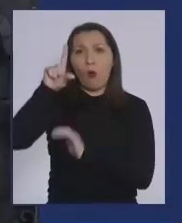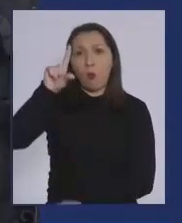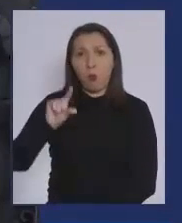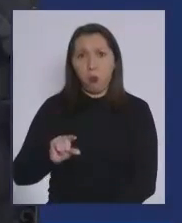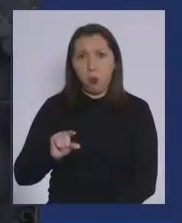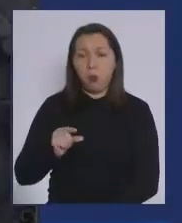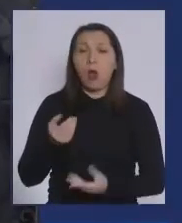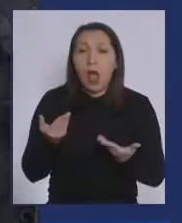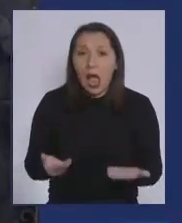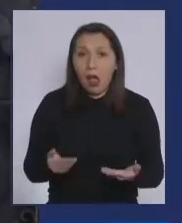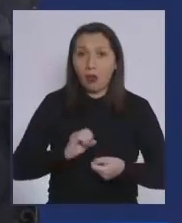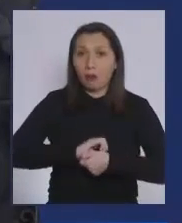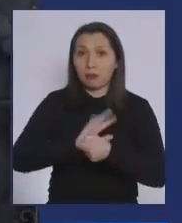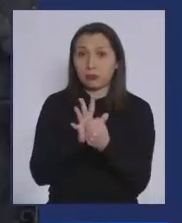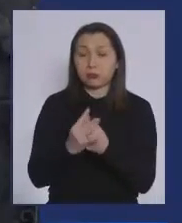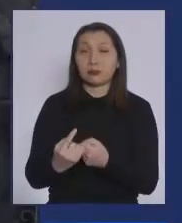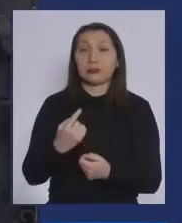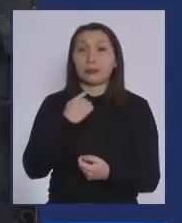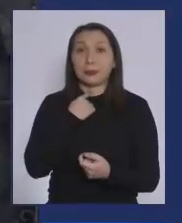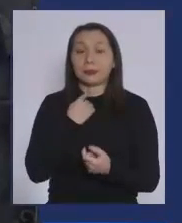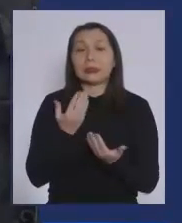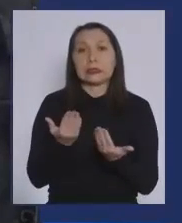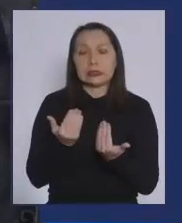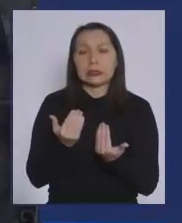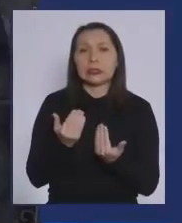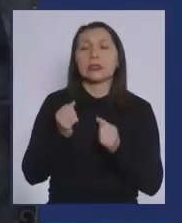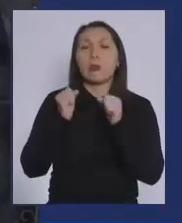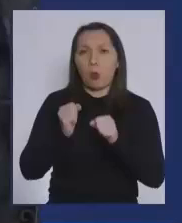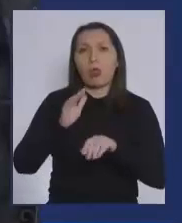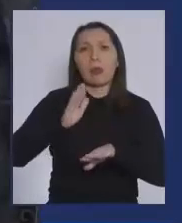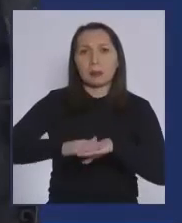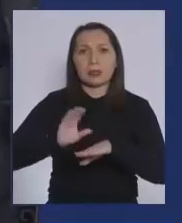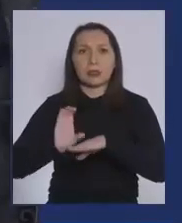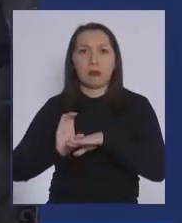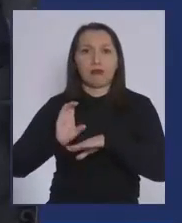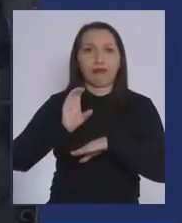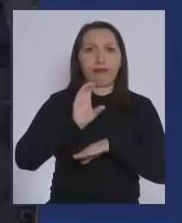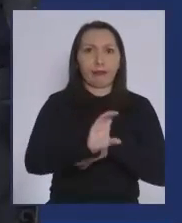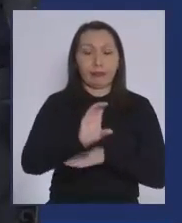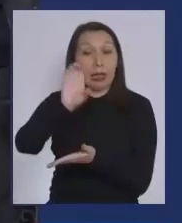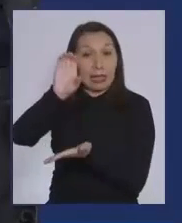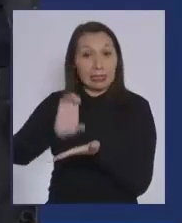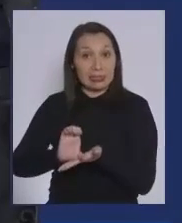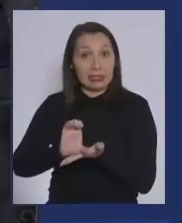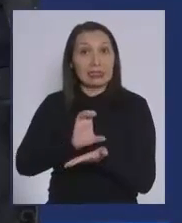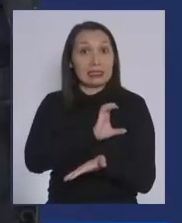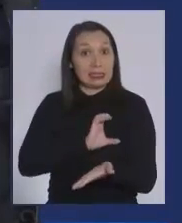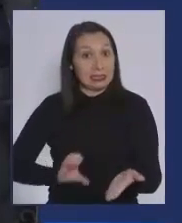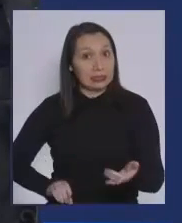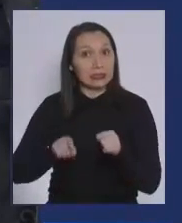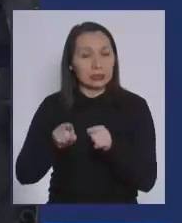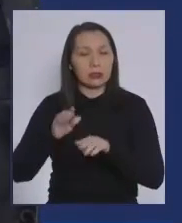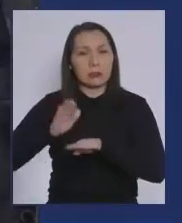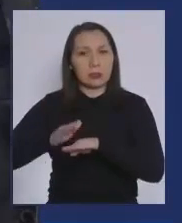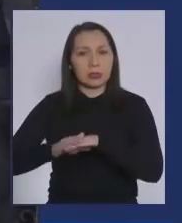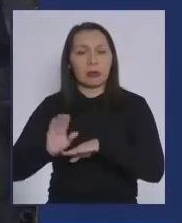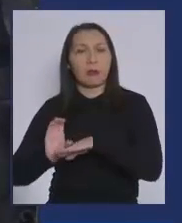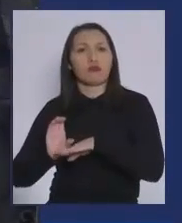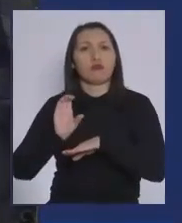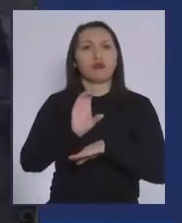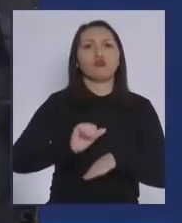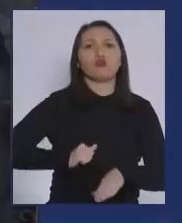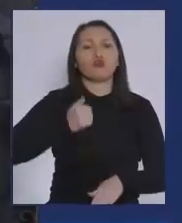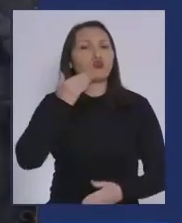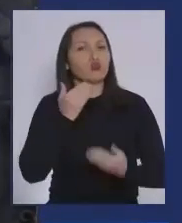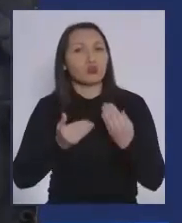producto de estas pandemias y que lo necesiten el estado va a otorgar este préstamo solidario